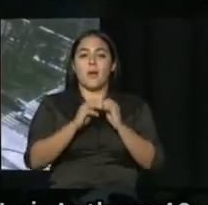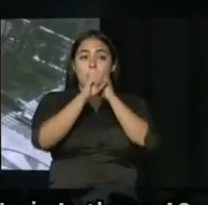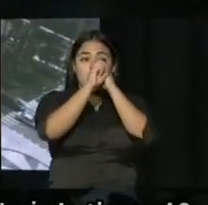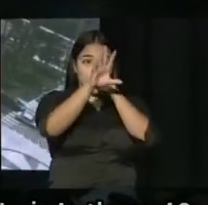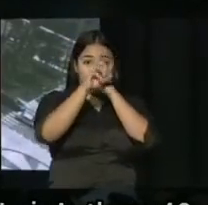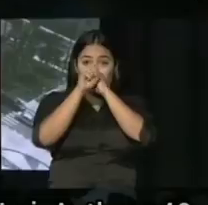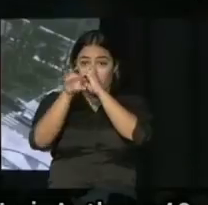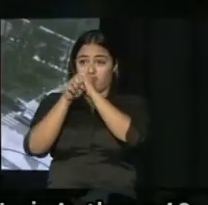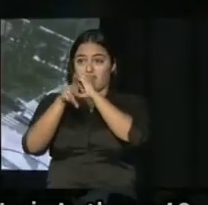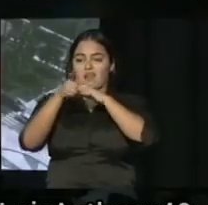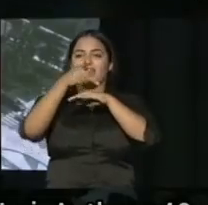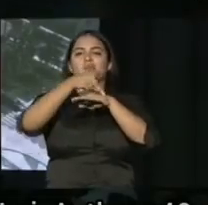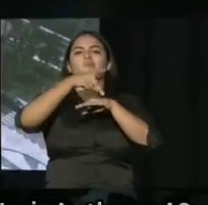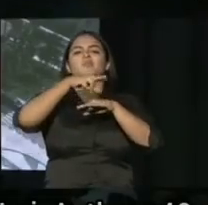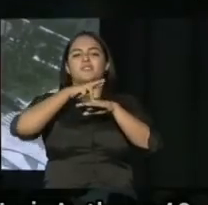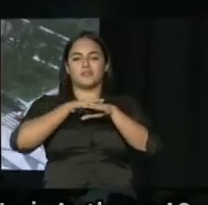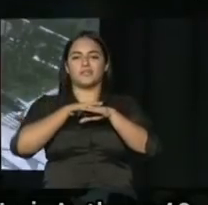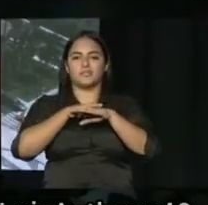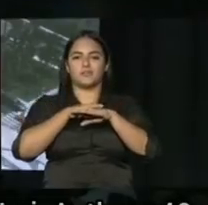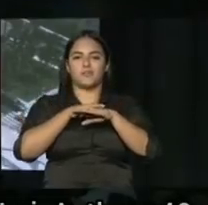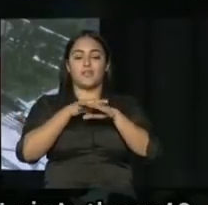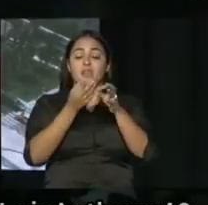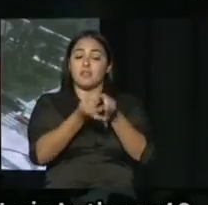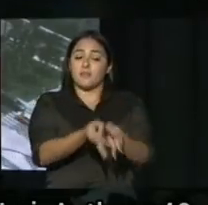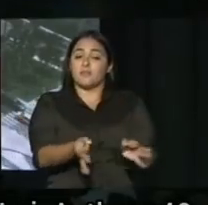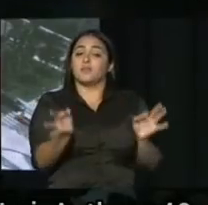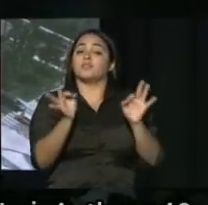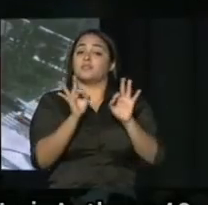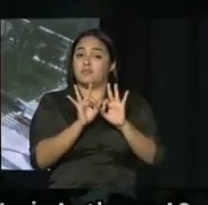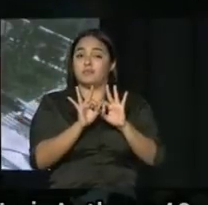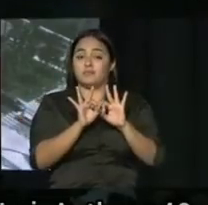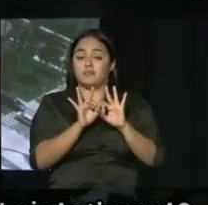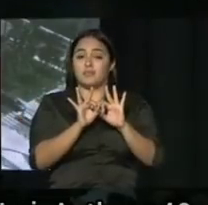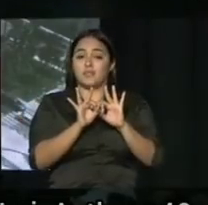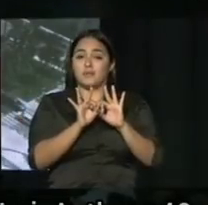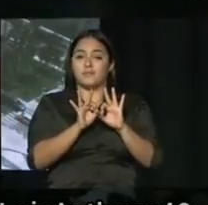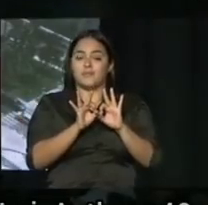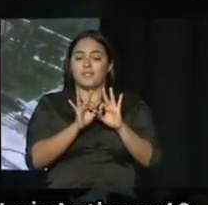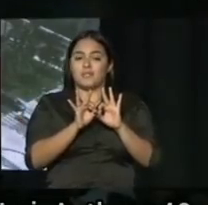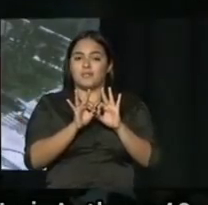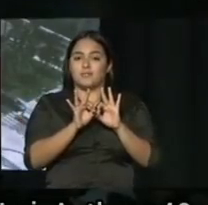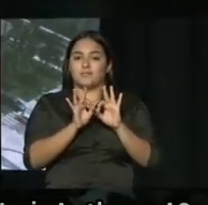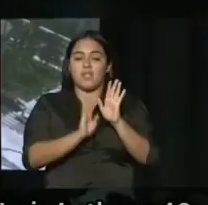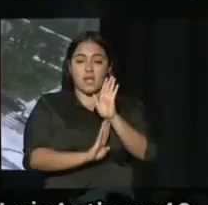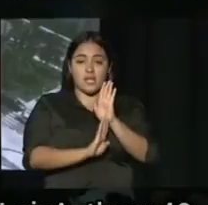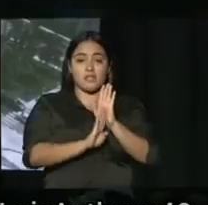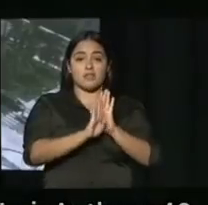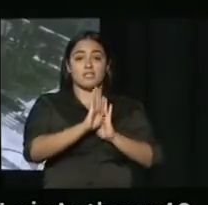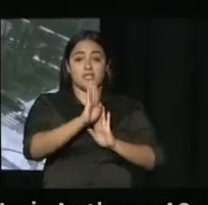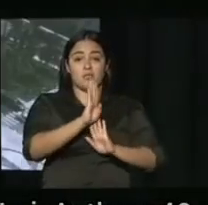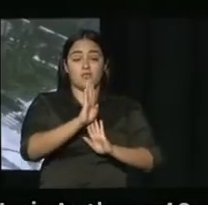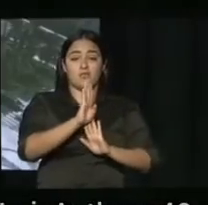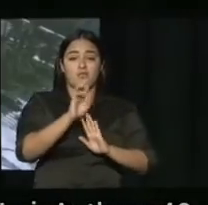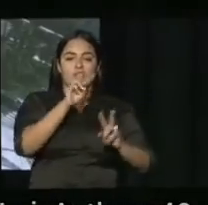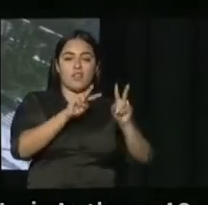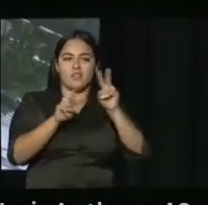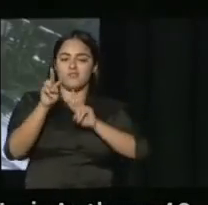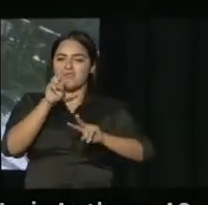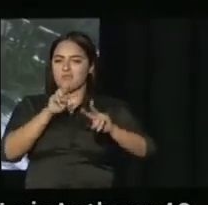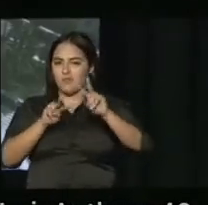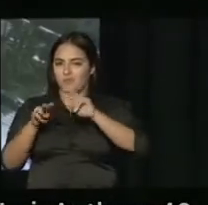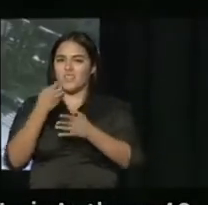Promocionar a Puerto Rico es también importante para el crecimiento del sector del turismo y la economía del